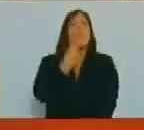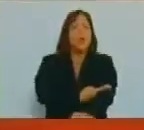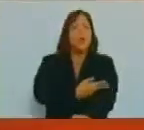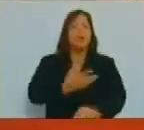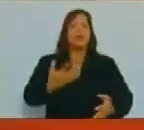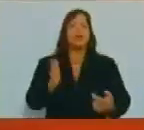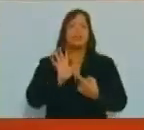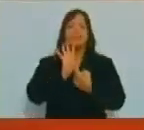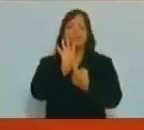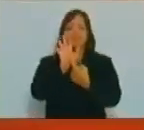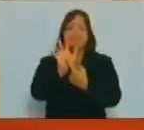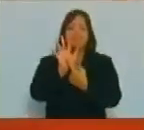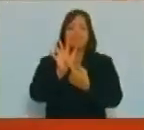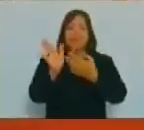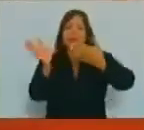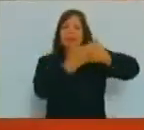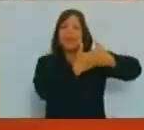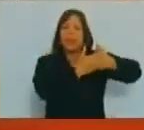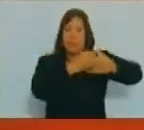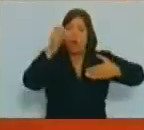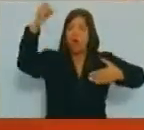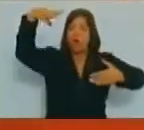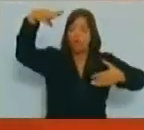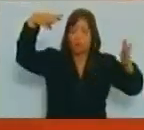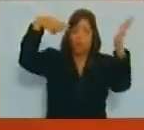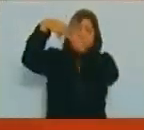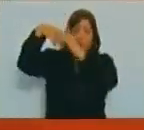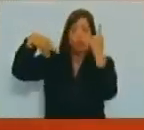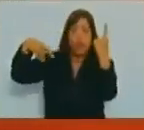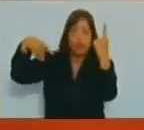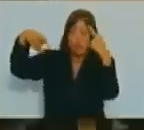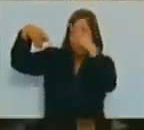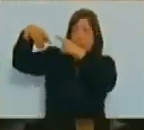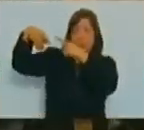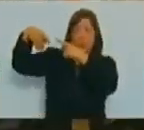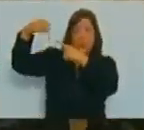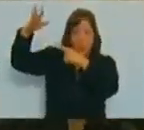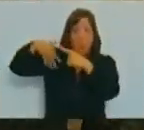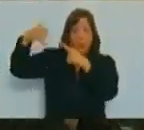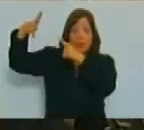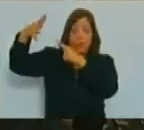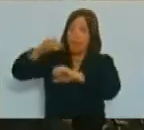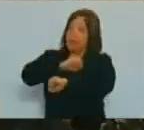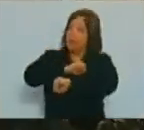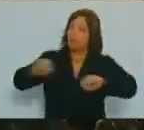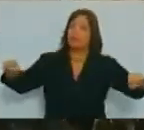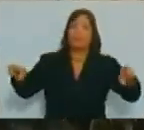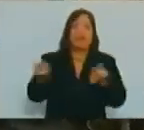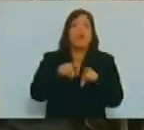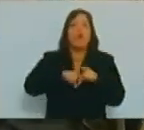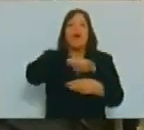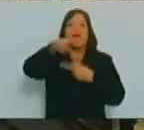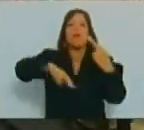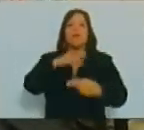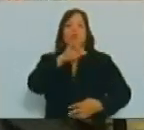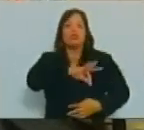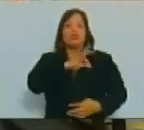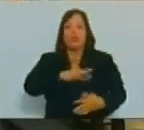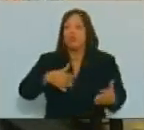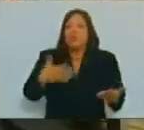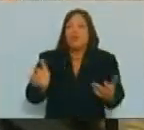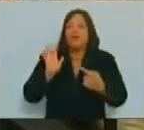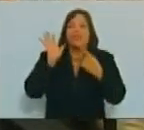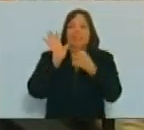pretender tapar el brillo del sol con un dedo que ha sido contundente es